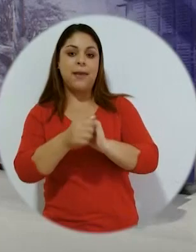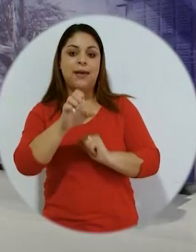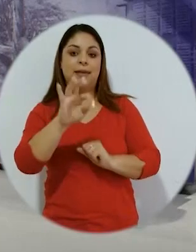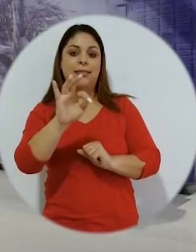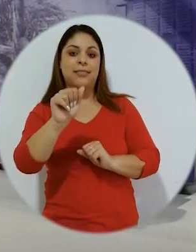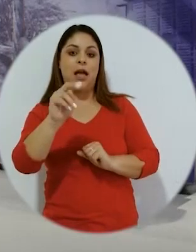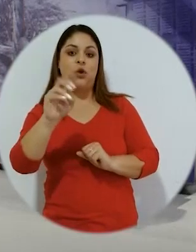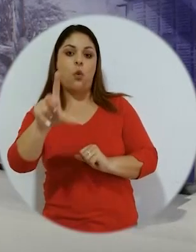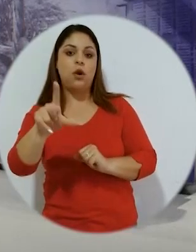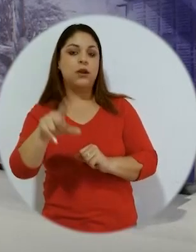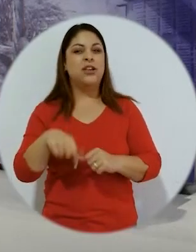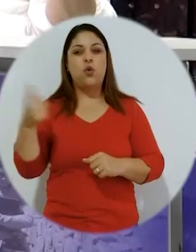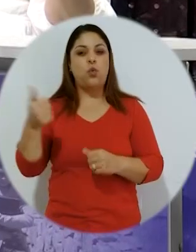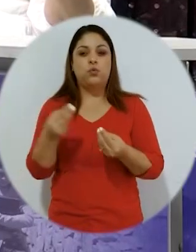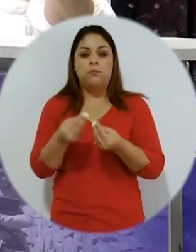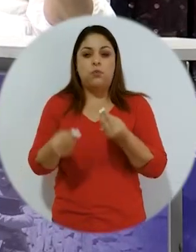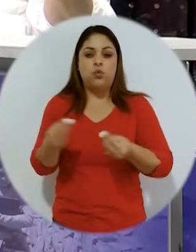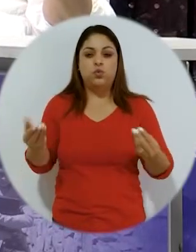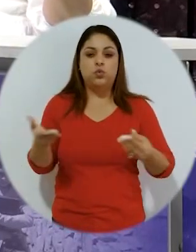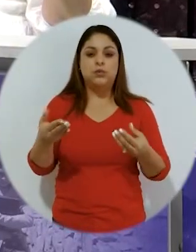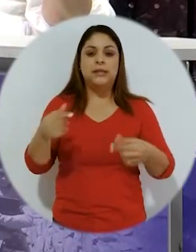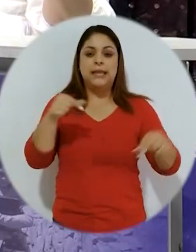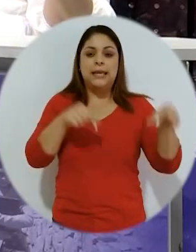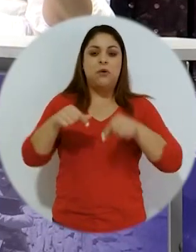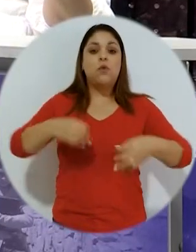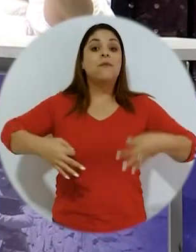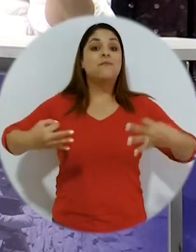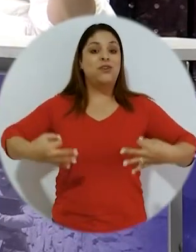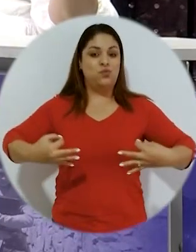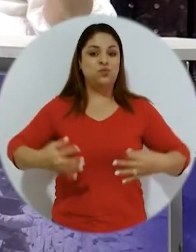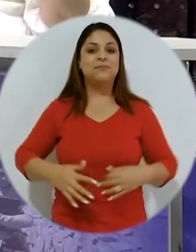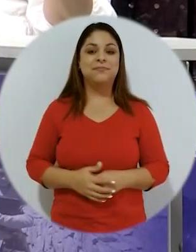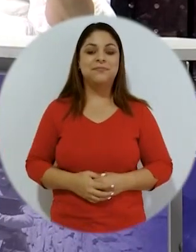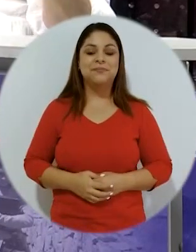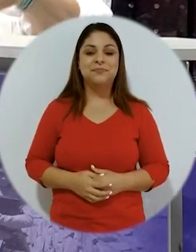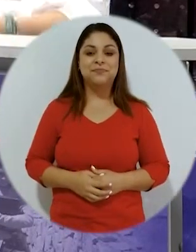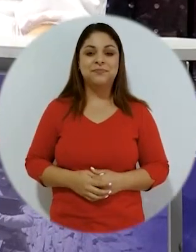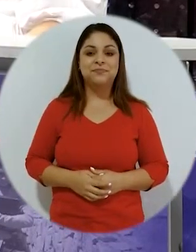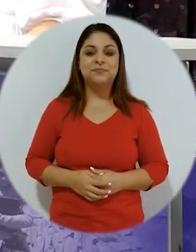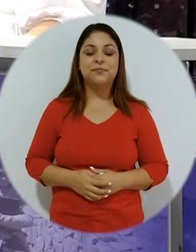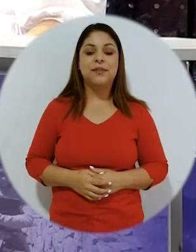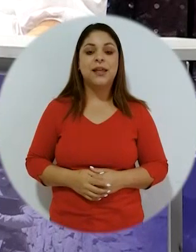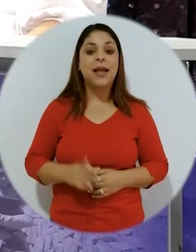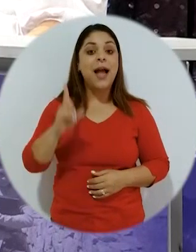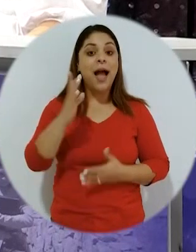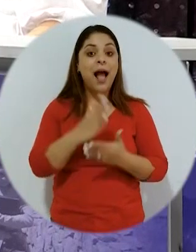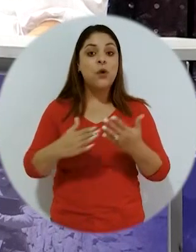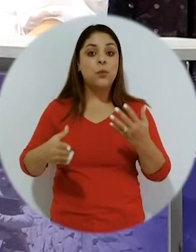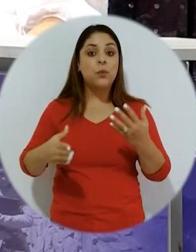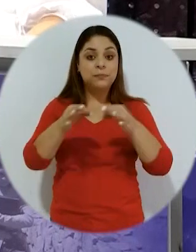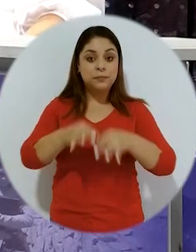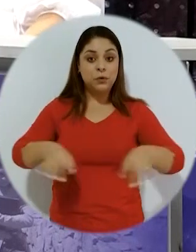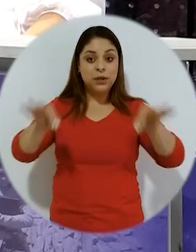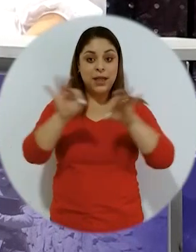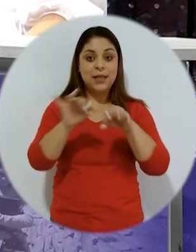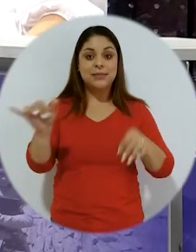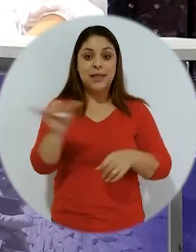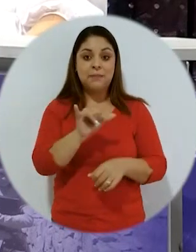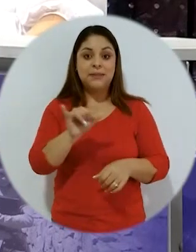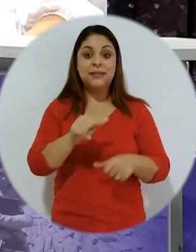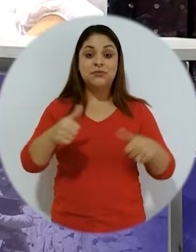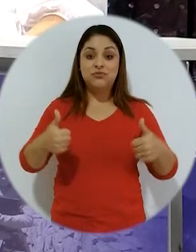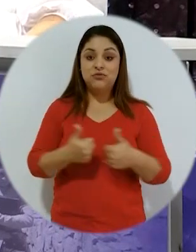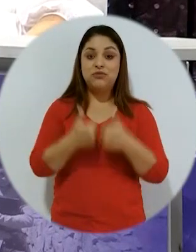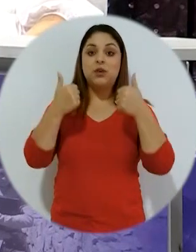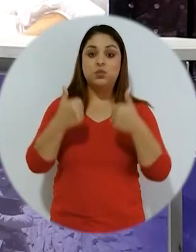de biobasados en general para producir productos químicos finos de alto valor agregado. Algo importantísimo también es